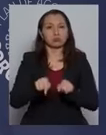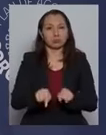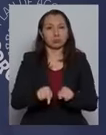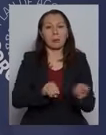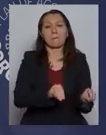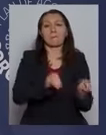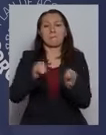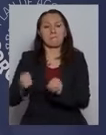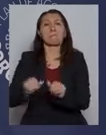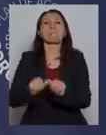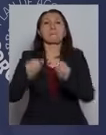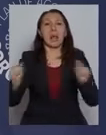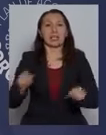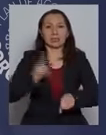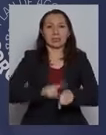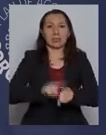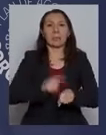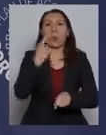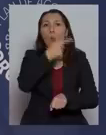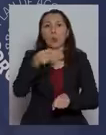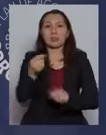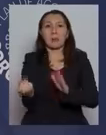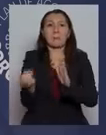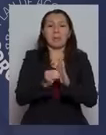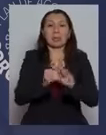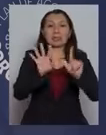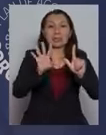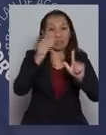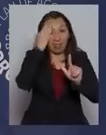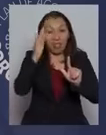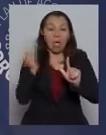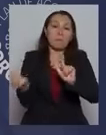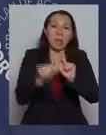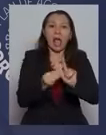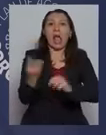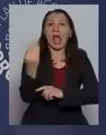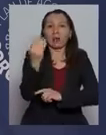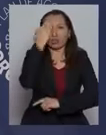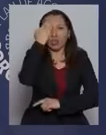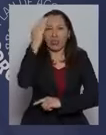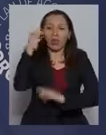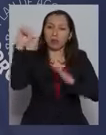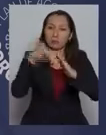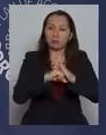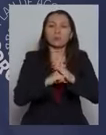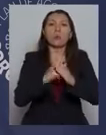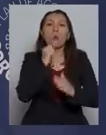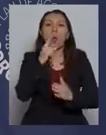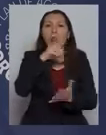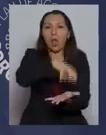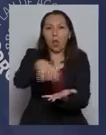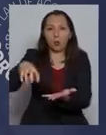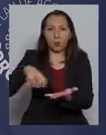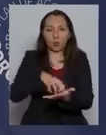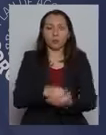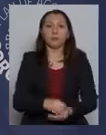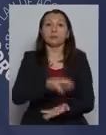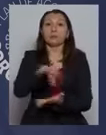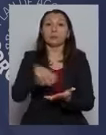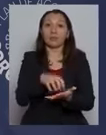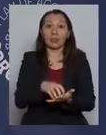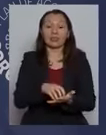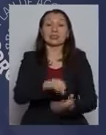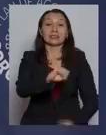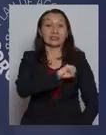y prolongar por una semana más, por 7 días más, la cuarentena en las siguientes comunas: la comuna